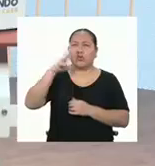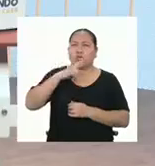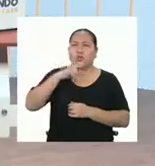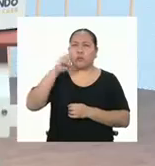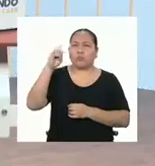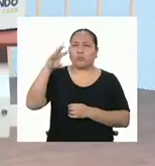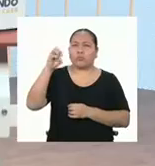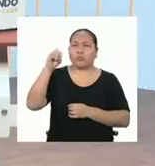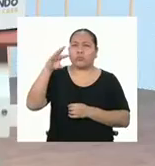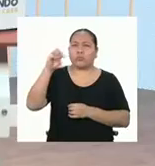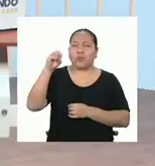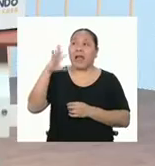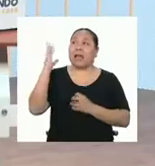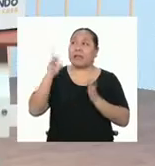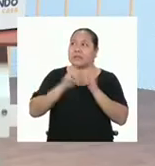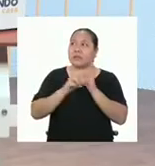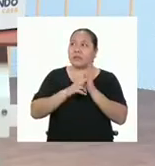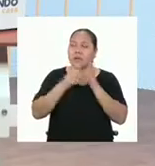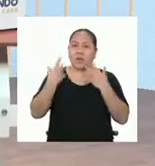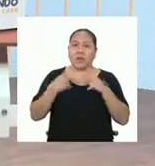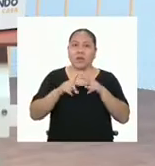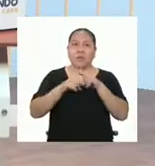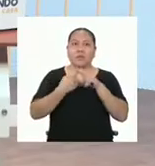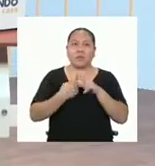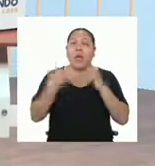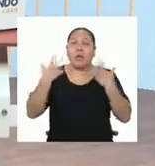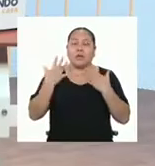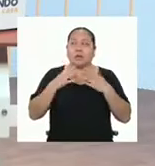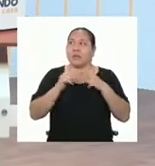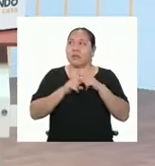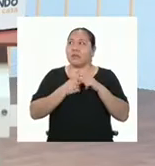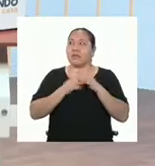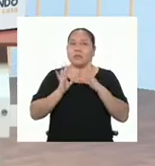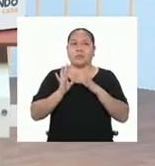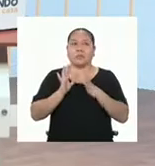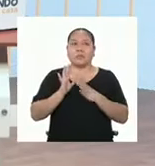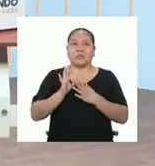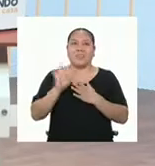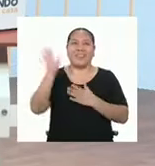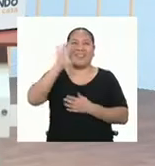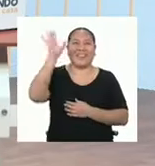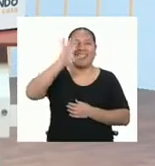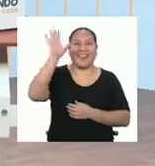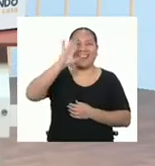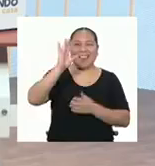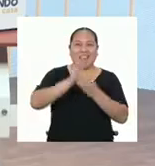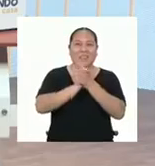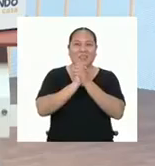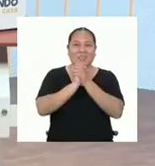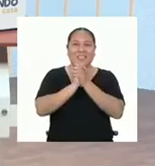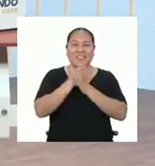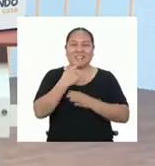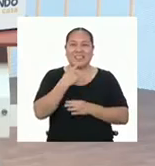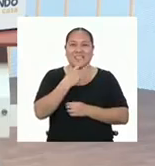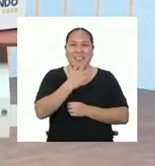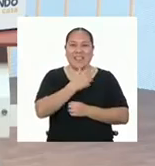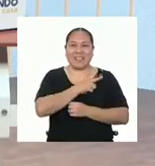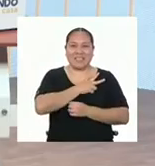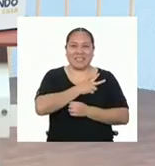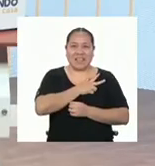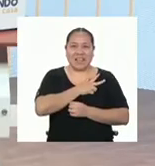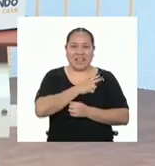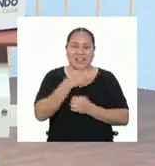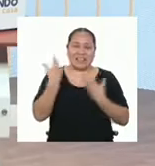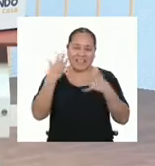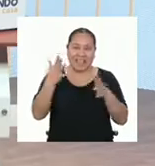Ah, eso significa que estamos al aire ¿Que estamos al aire? Hola, hola, amigas y amigos de Tercero de Secundaria